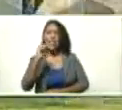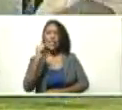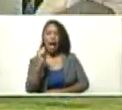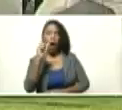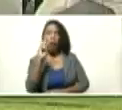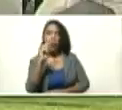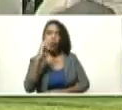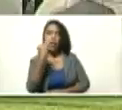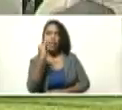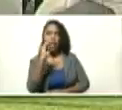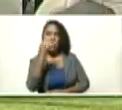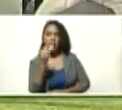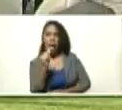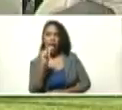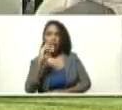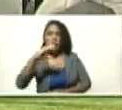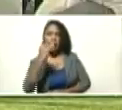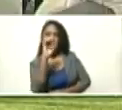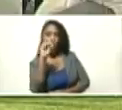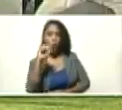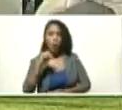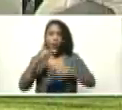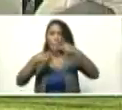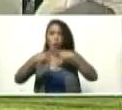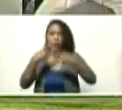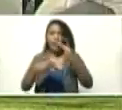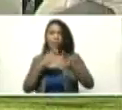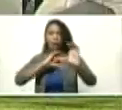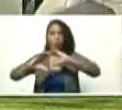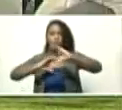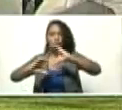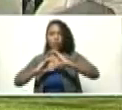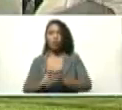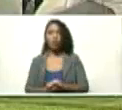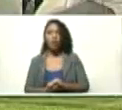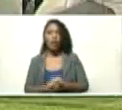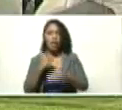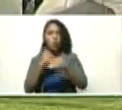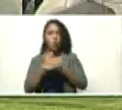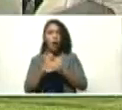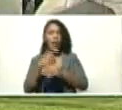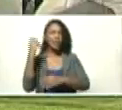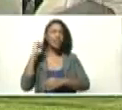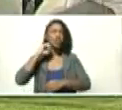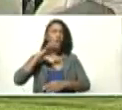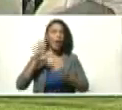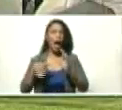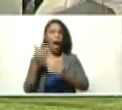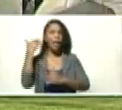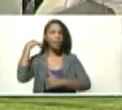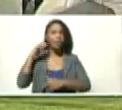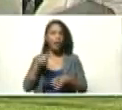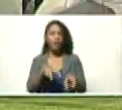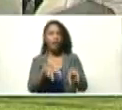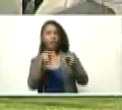Dinosaurización de la política y de la comunicación. Porque el mundo ha